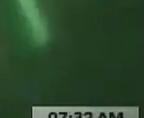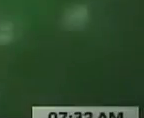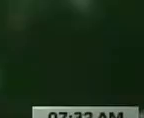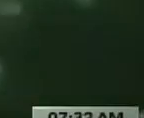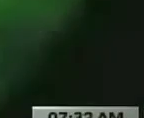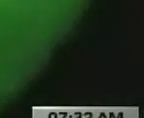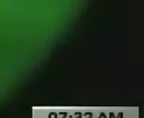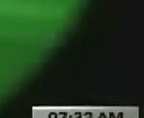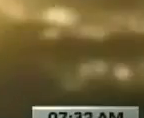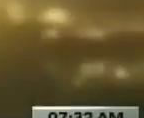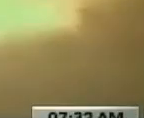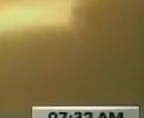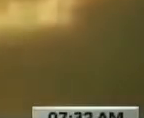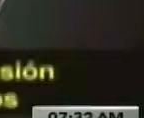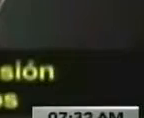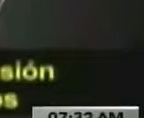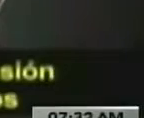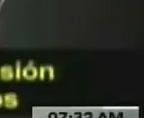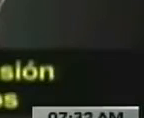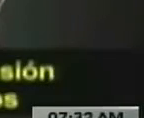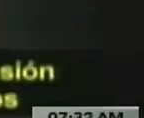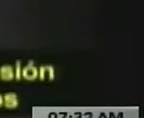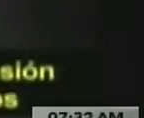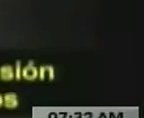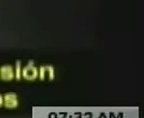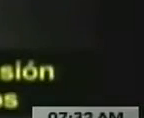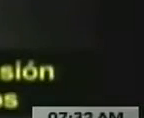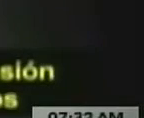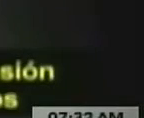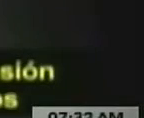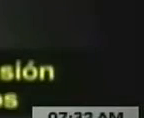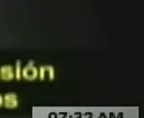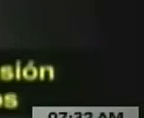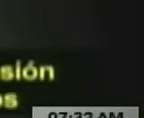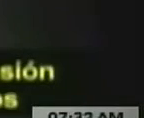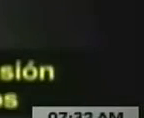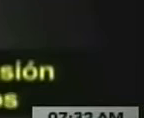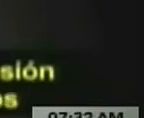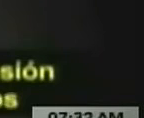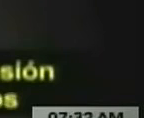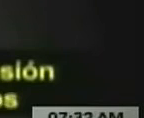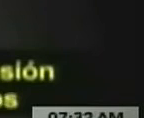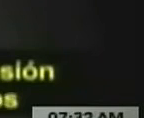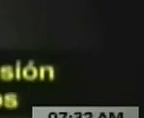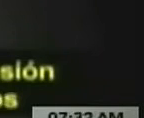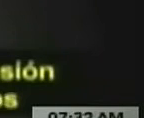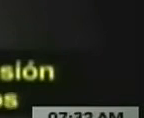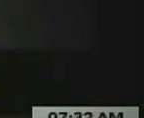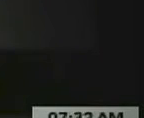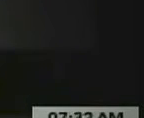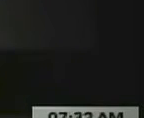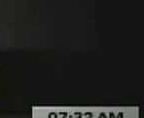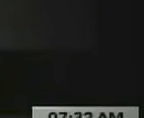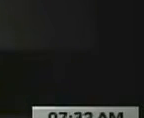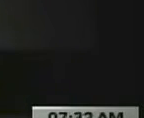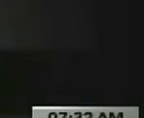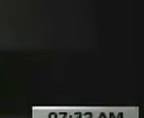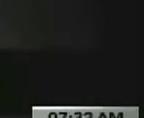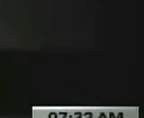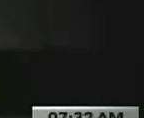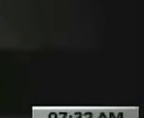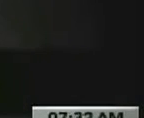if it weren't for the various economic or diplomatic or in some cases